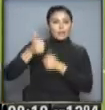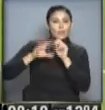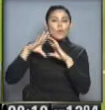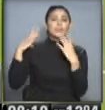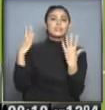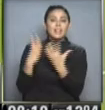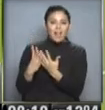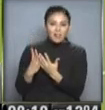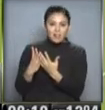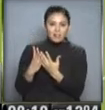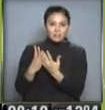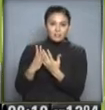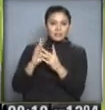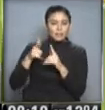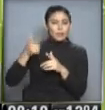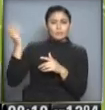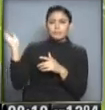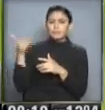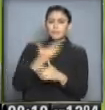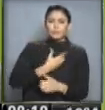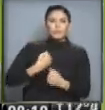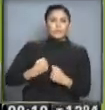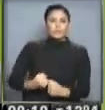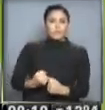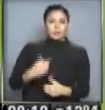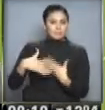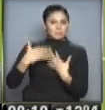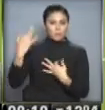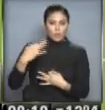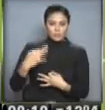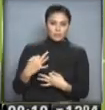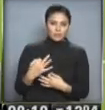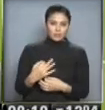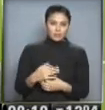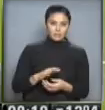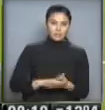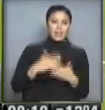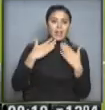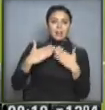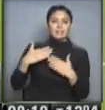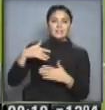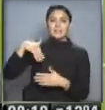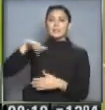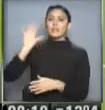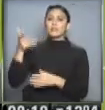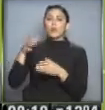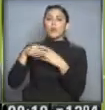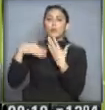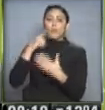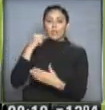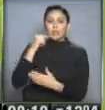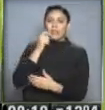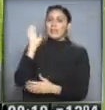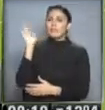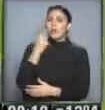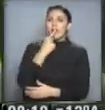mundial logrado con creces, con autoridad, con buen fútbol, de la mano de Iniesta y compañía, ¿no? Porque nombrar